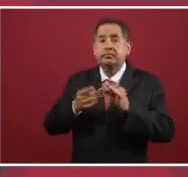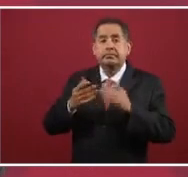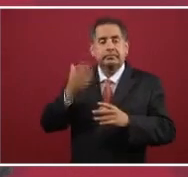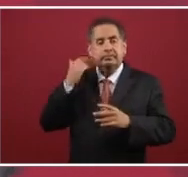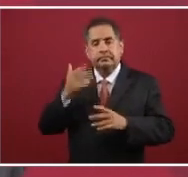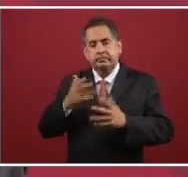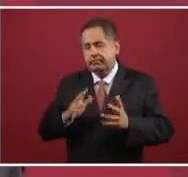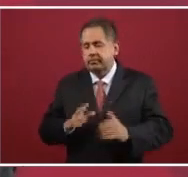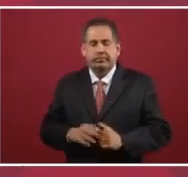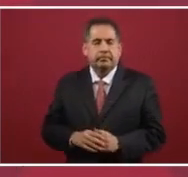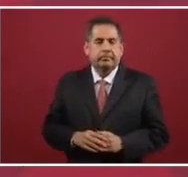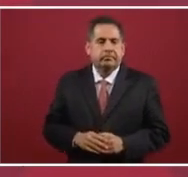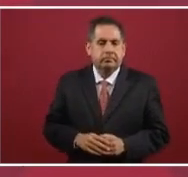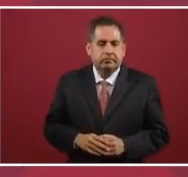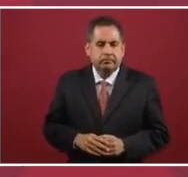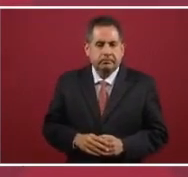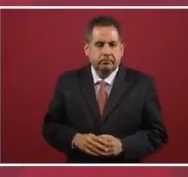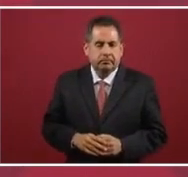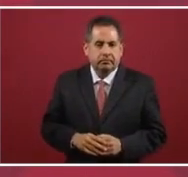ya,